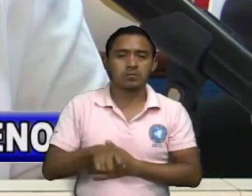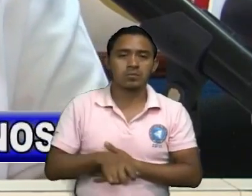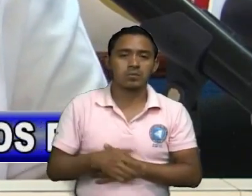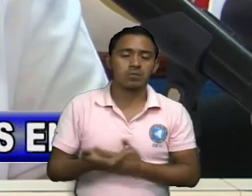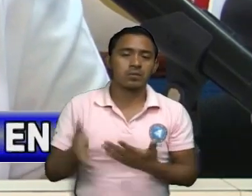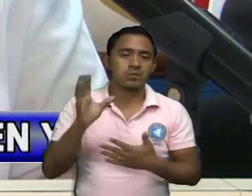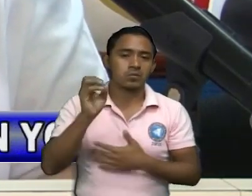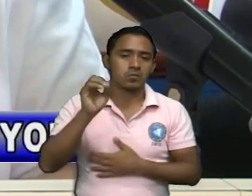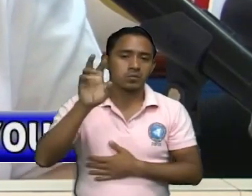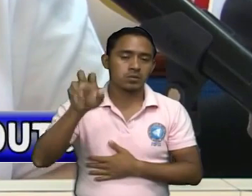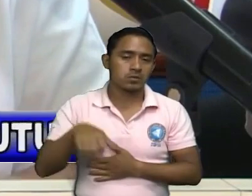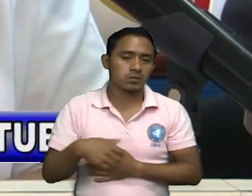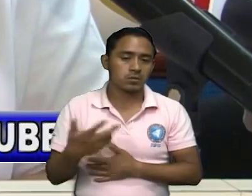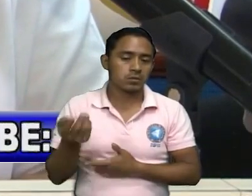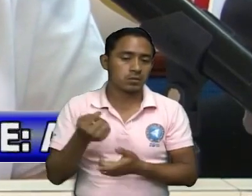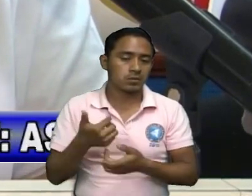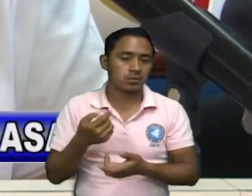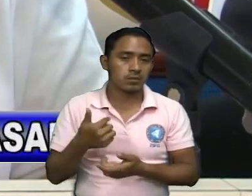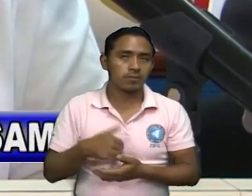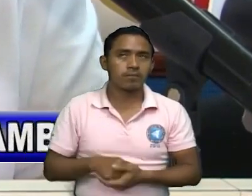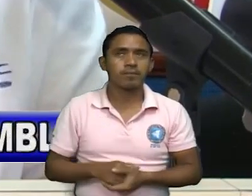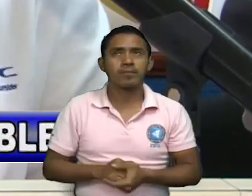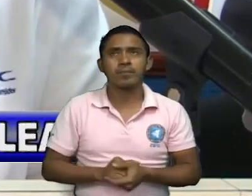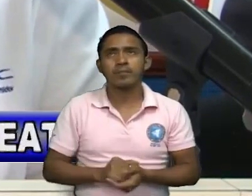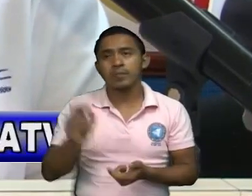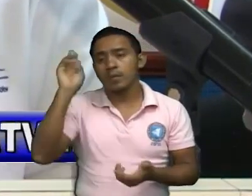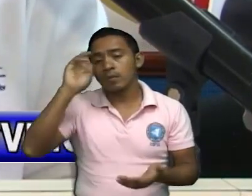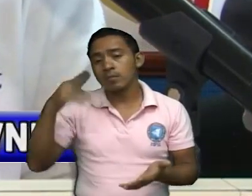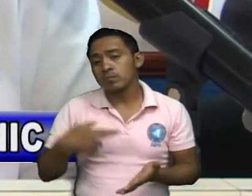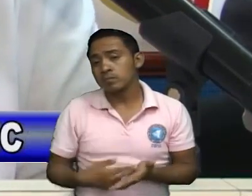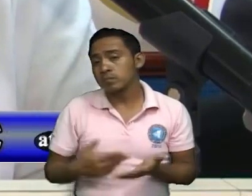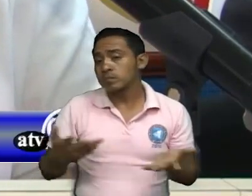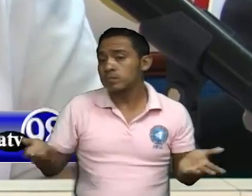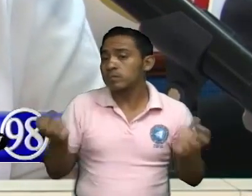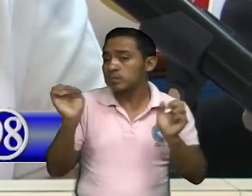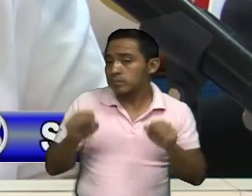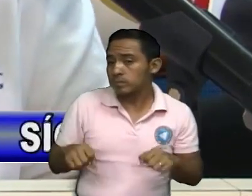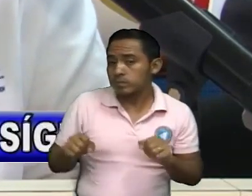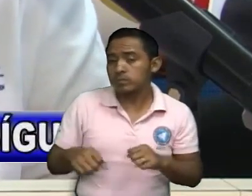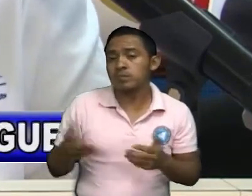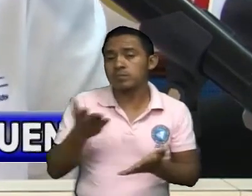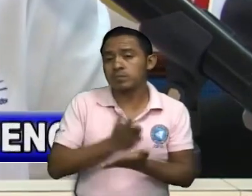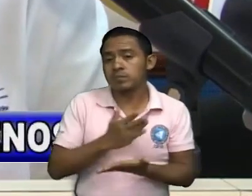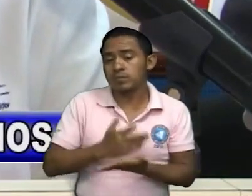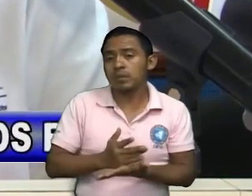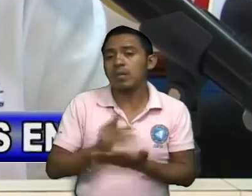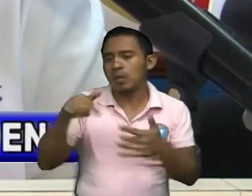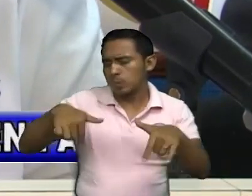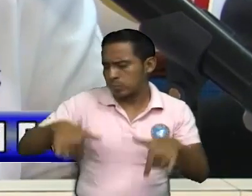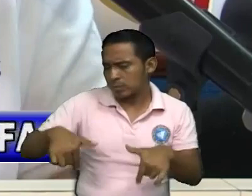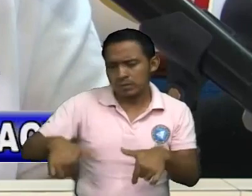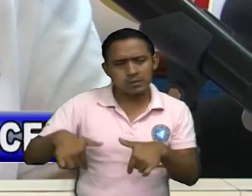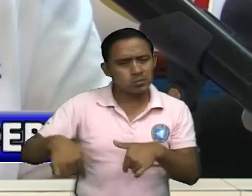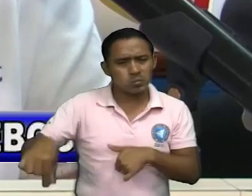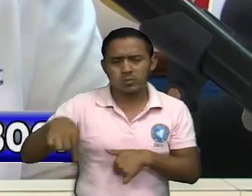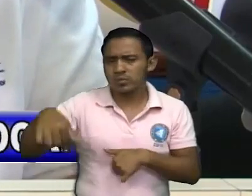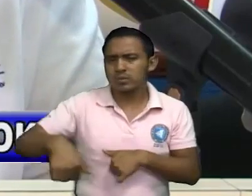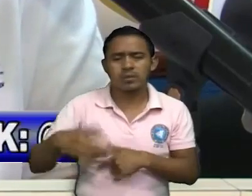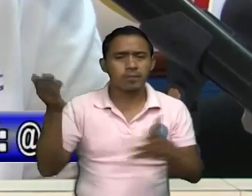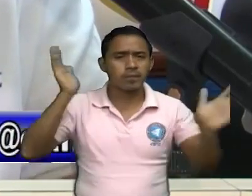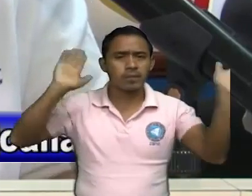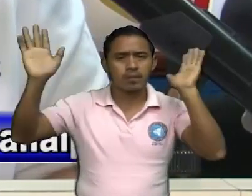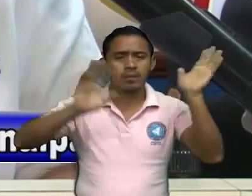50 centavos. Recordemos que ya podemos encontrar queso hoy, ahorita, en el